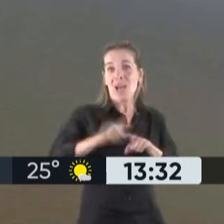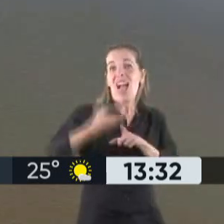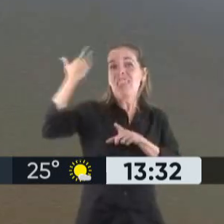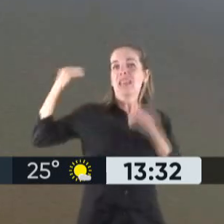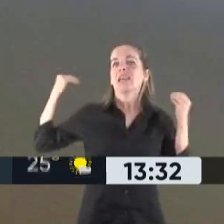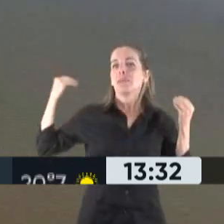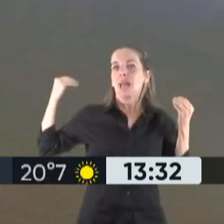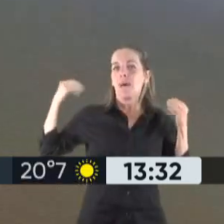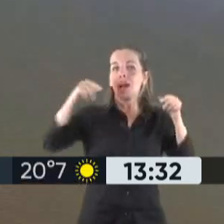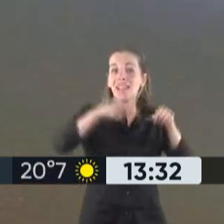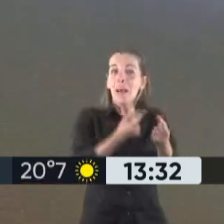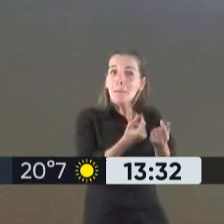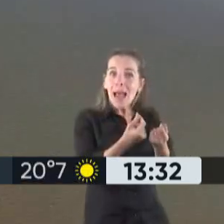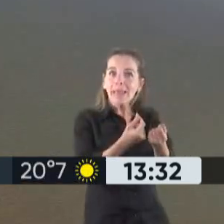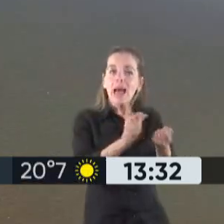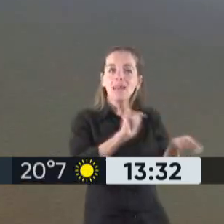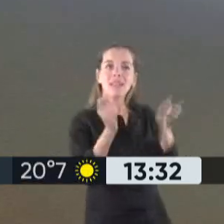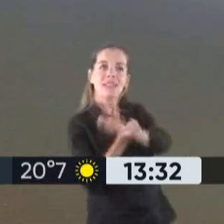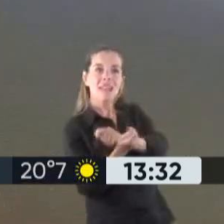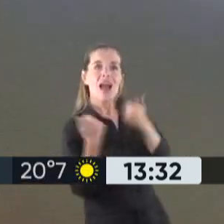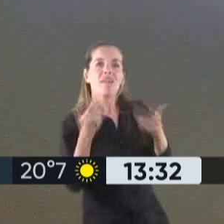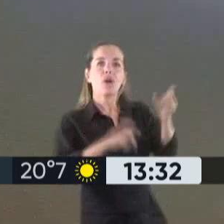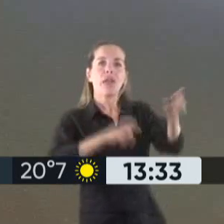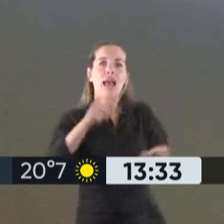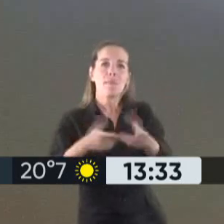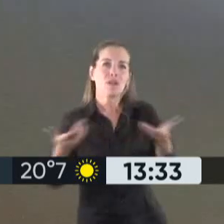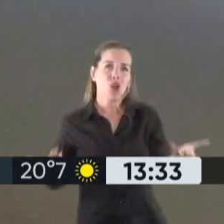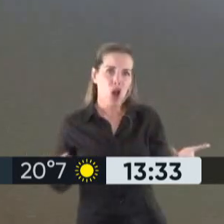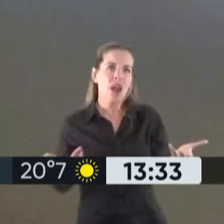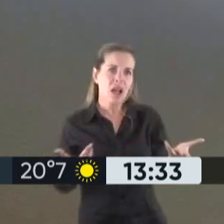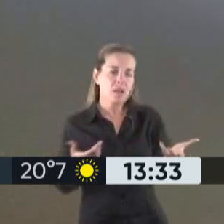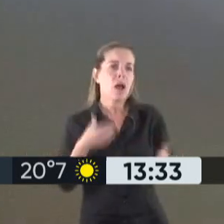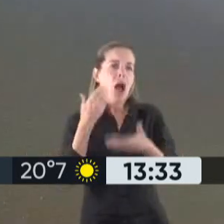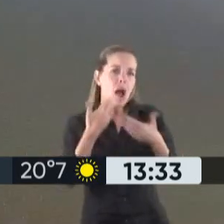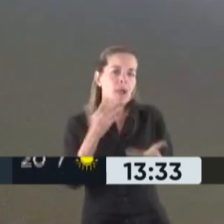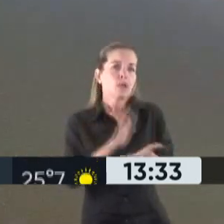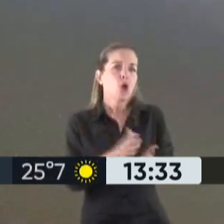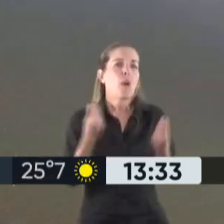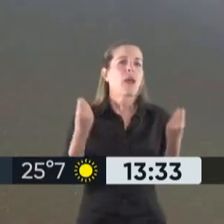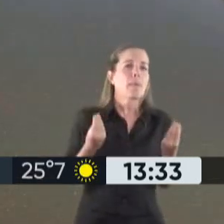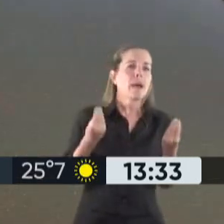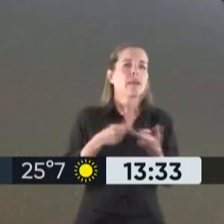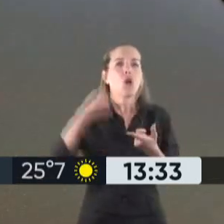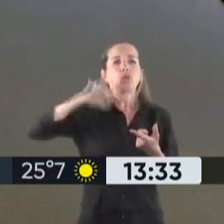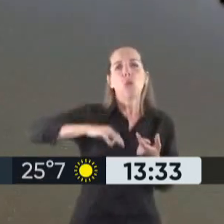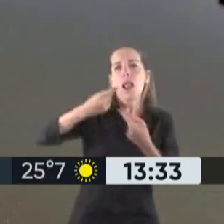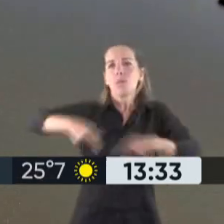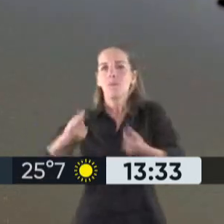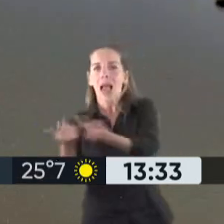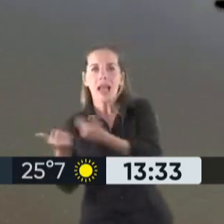vuelven en distribución en favor de la gente. Tanto se habla de la distribución del ingreso. ¿Cómo piensan